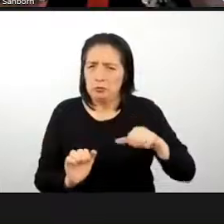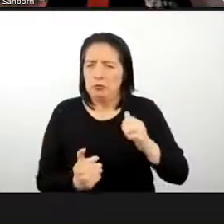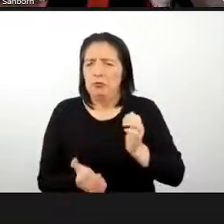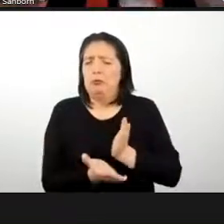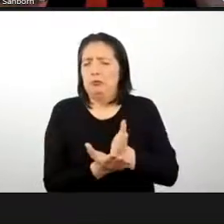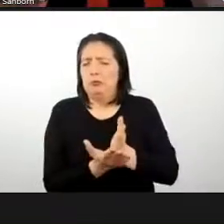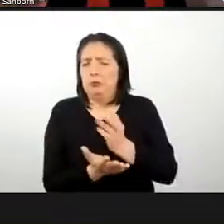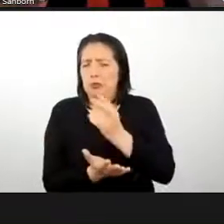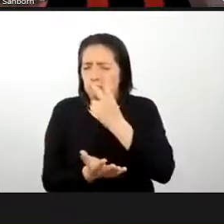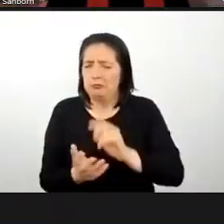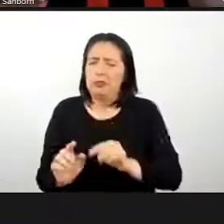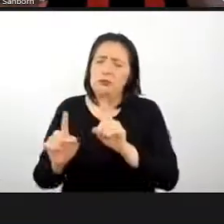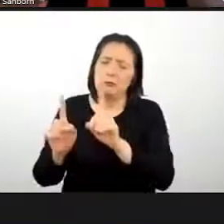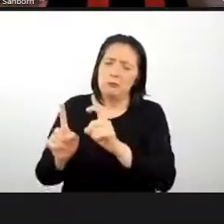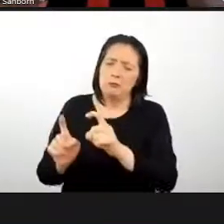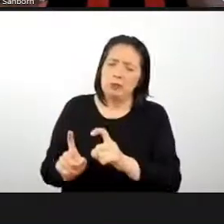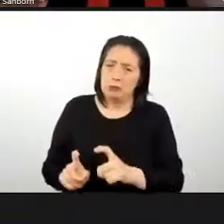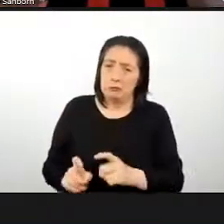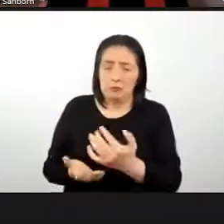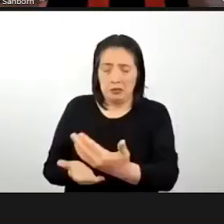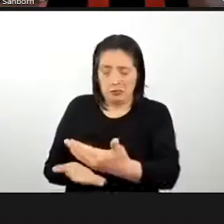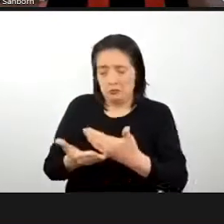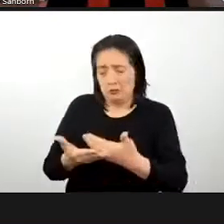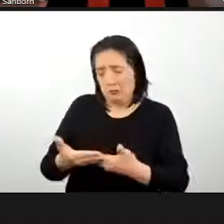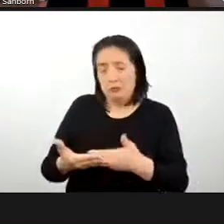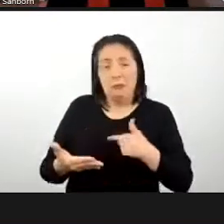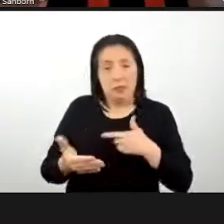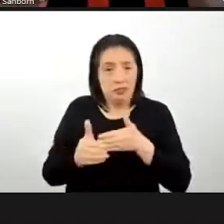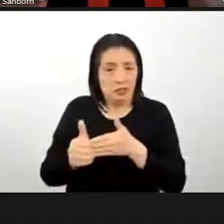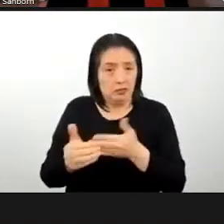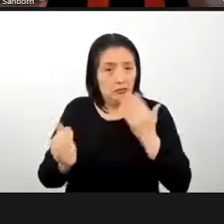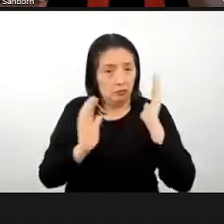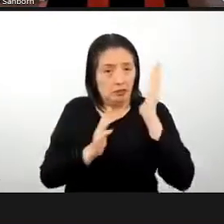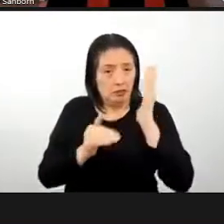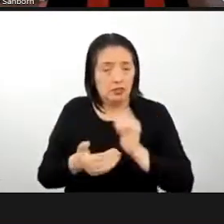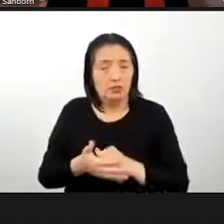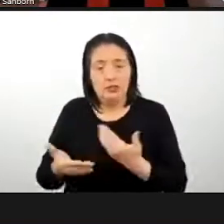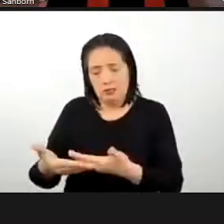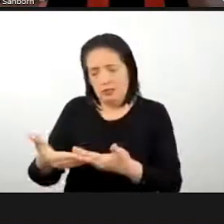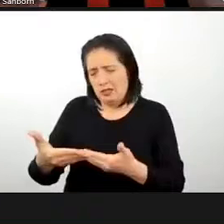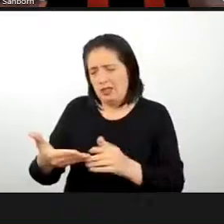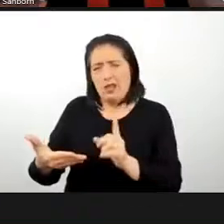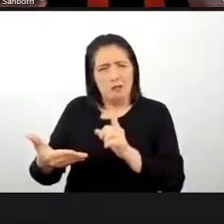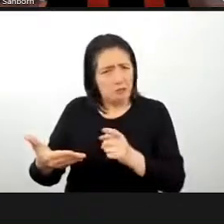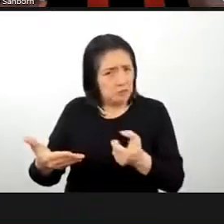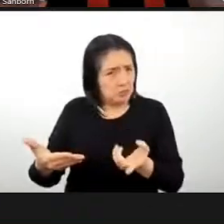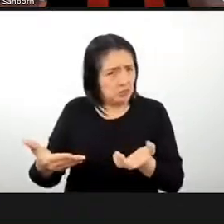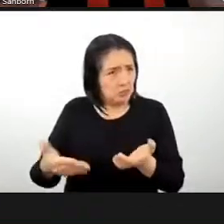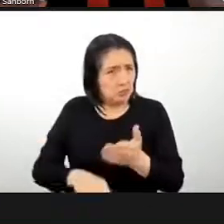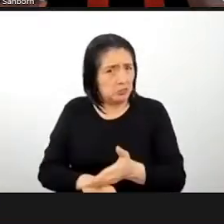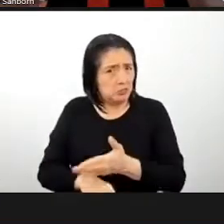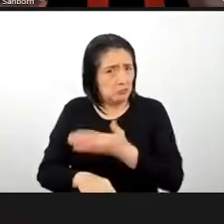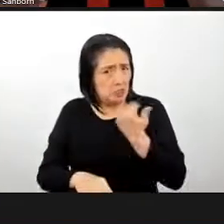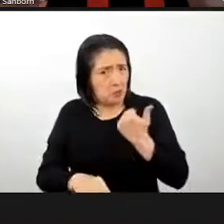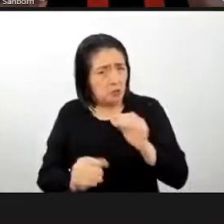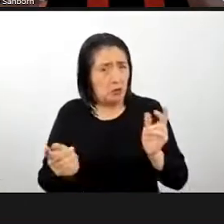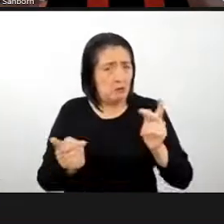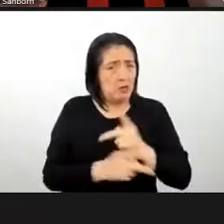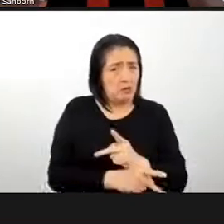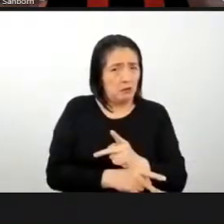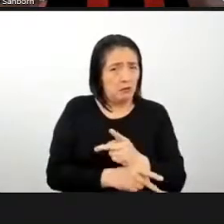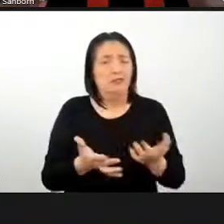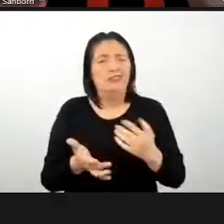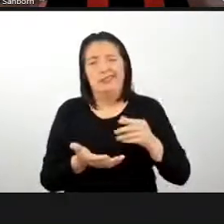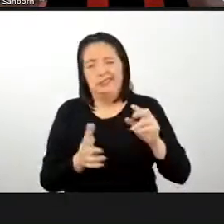un cuestionario orientativo y la pregunta sobre si estamos mejor o peor, pues yo creo que se refería fundamentalmente